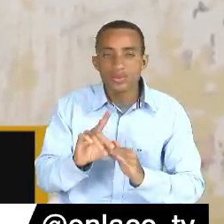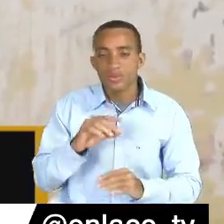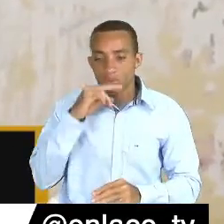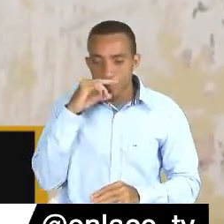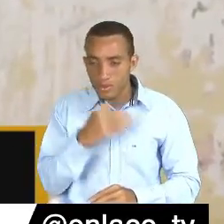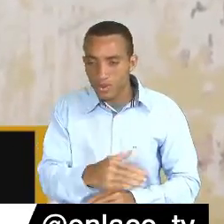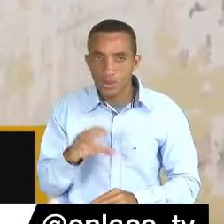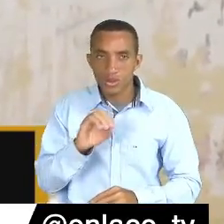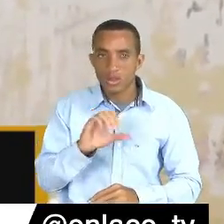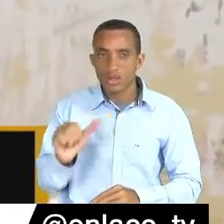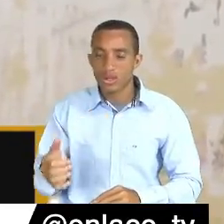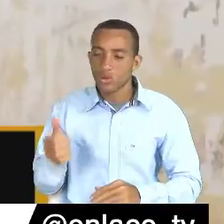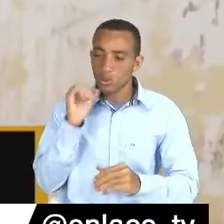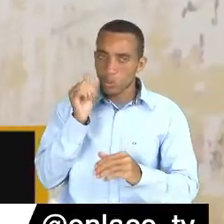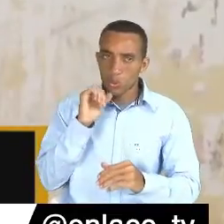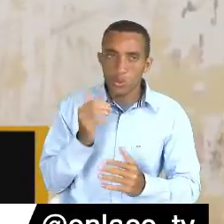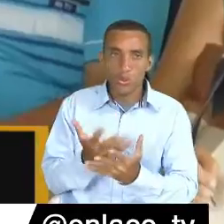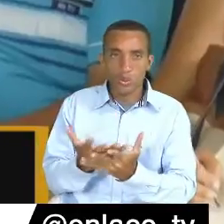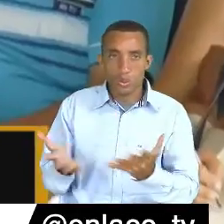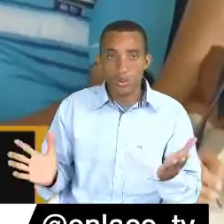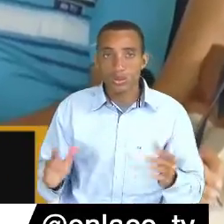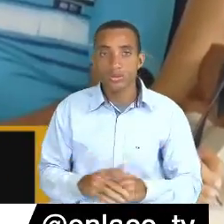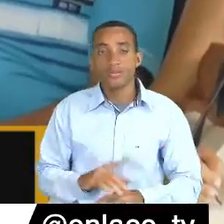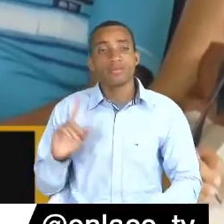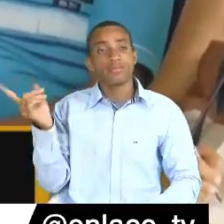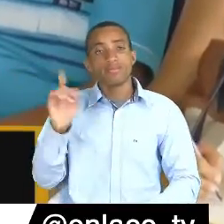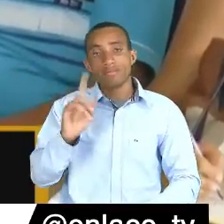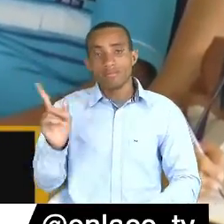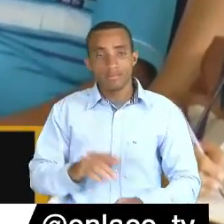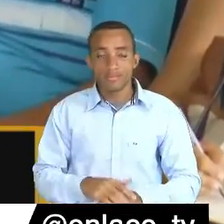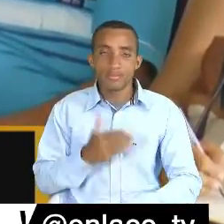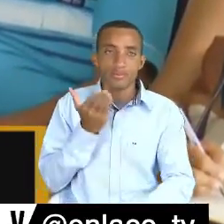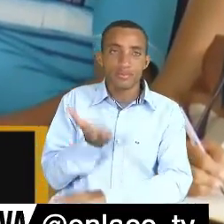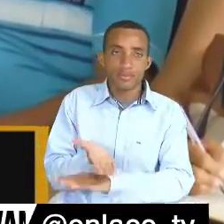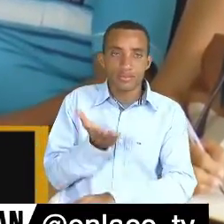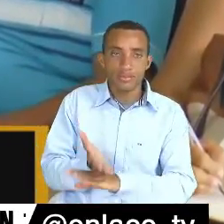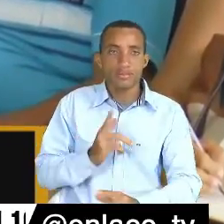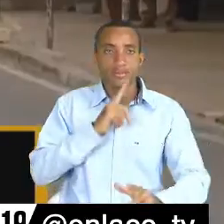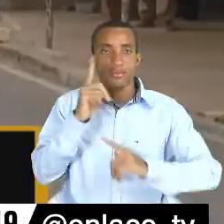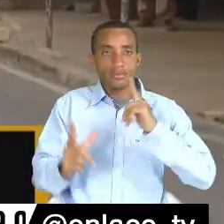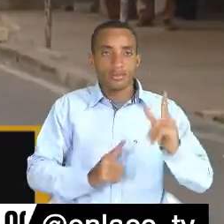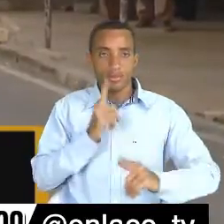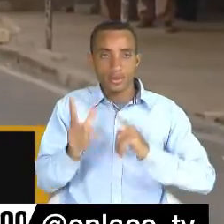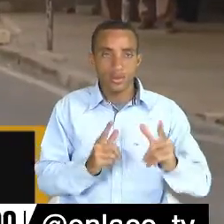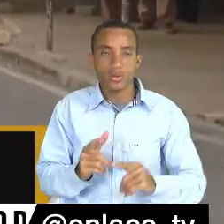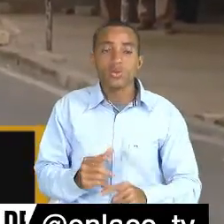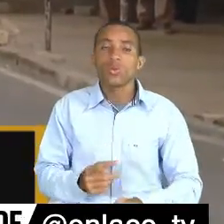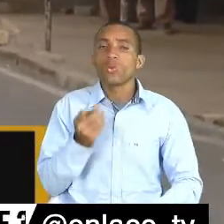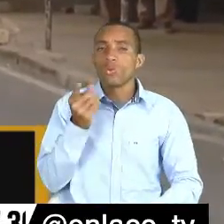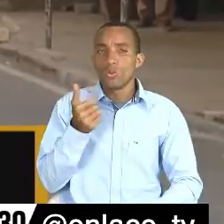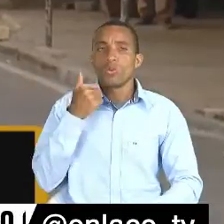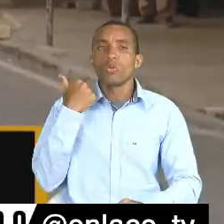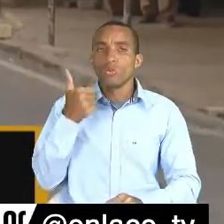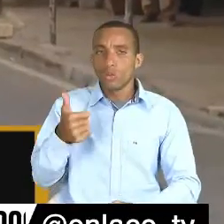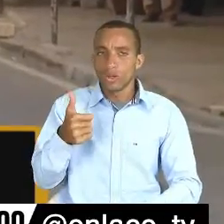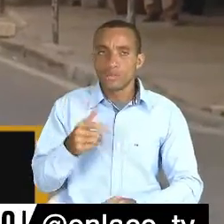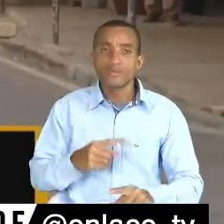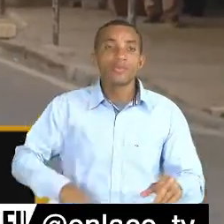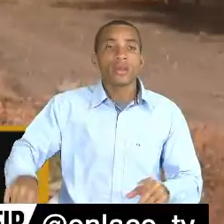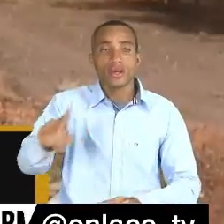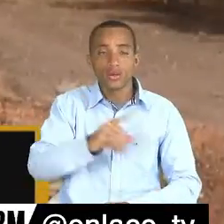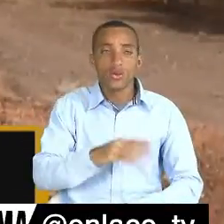en consumo o en el expendio del mismo. Propuesta que para los líderes de las comunas resulta ser positiva, ya que al parecer muchos